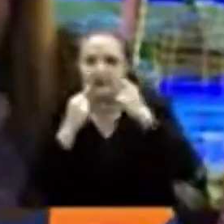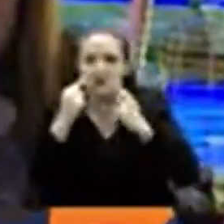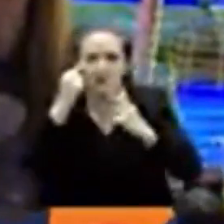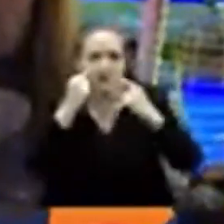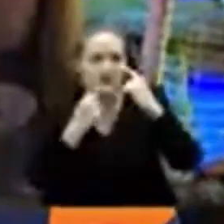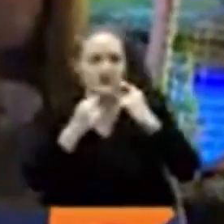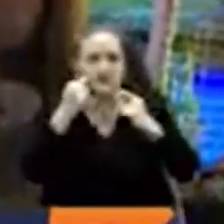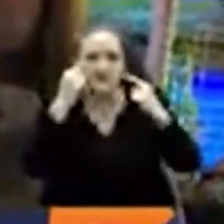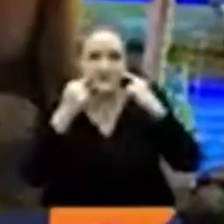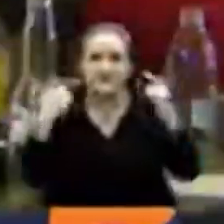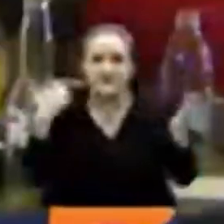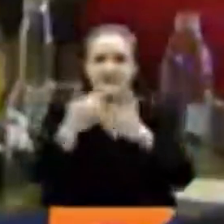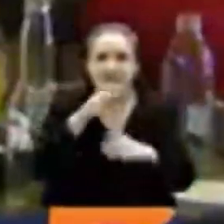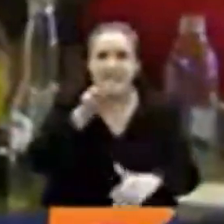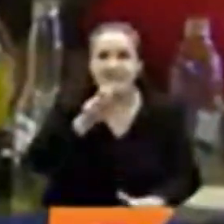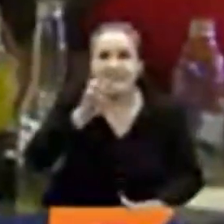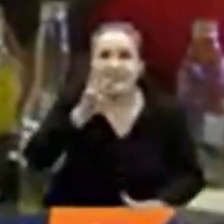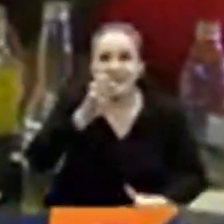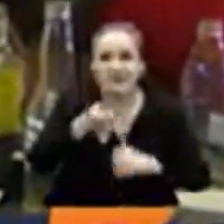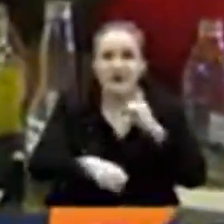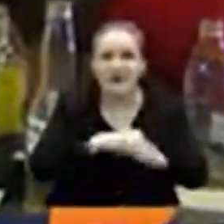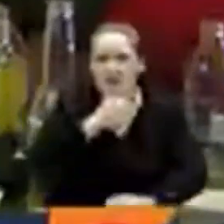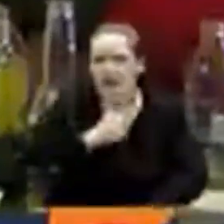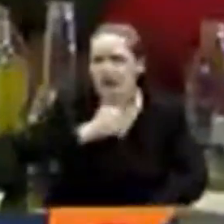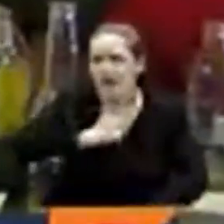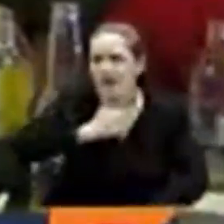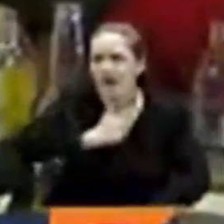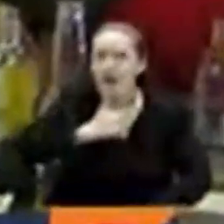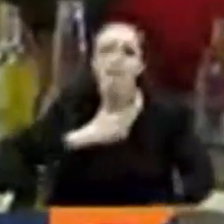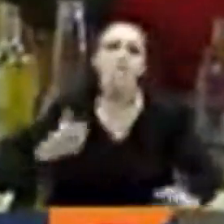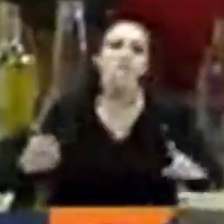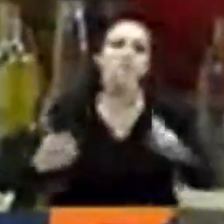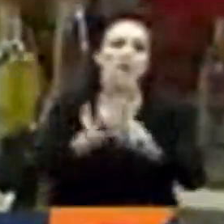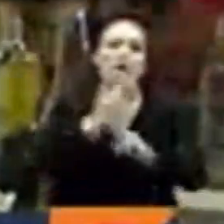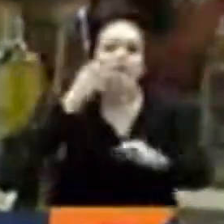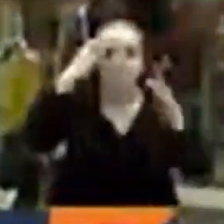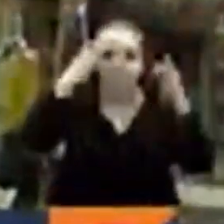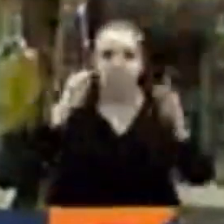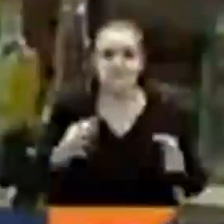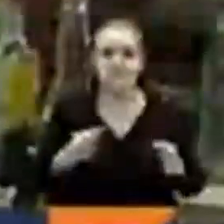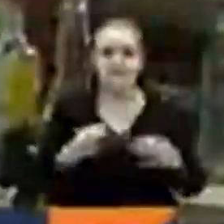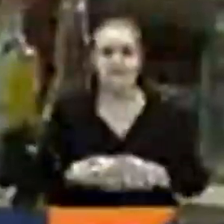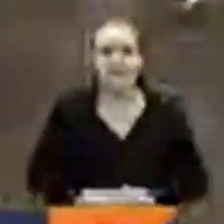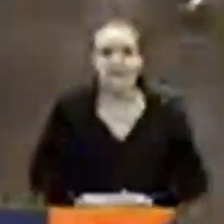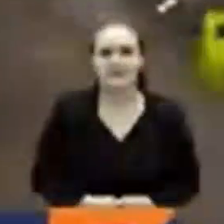valieron 78 años de angustias, hoy tienen su recompensa.